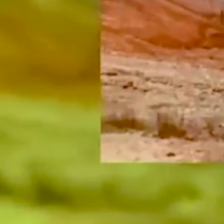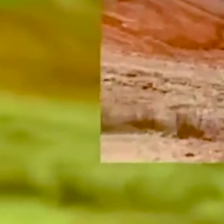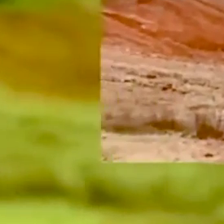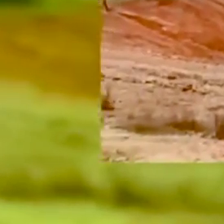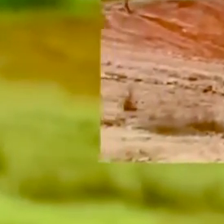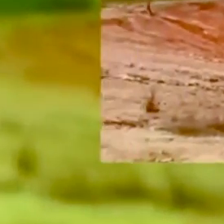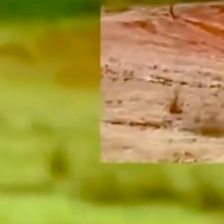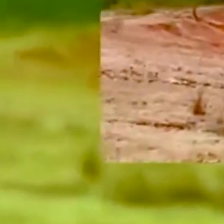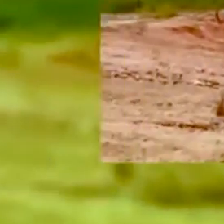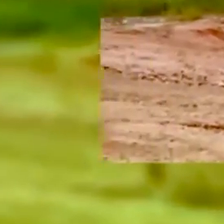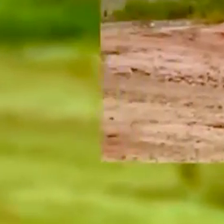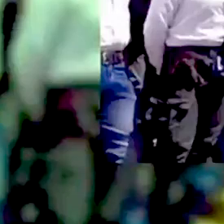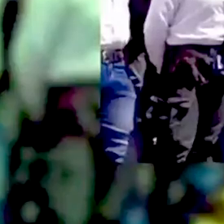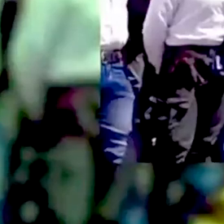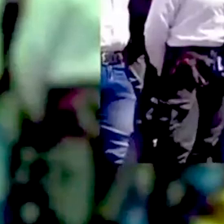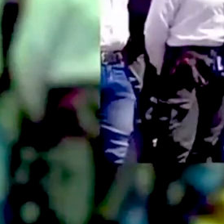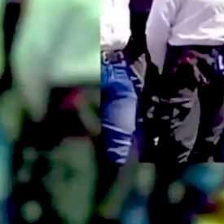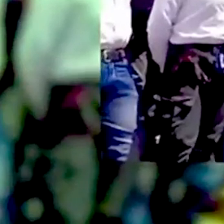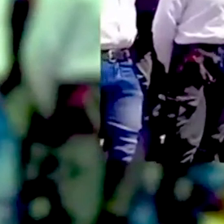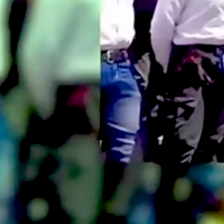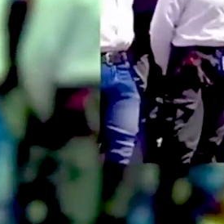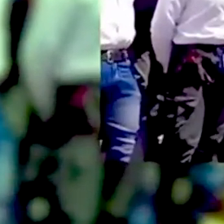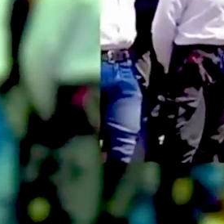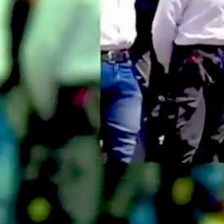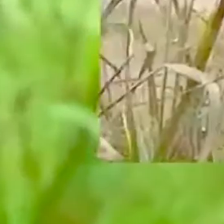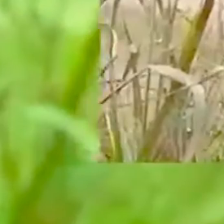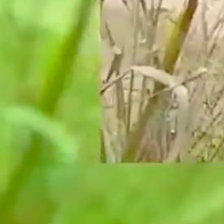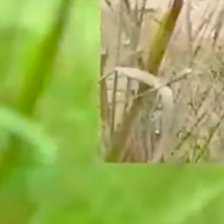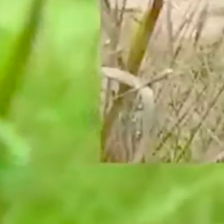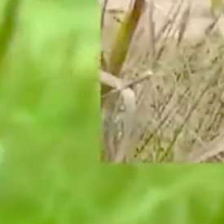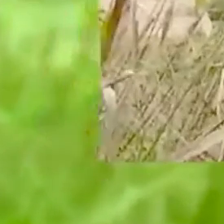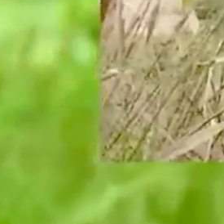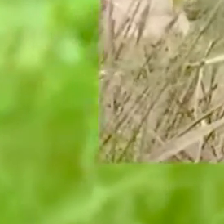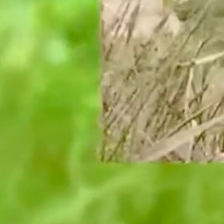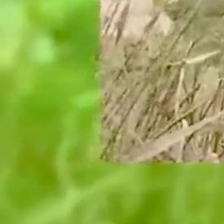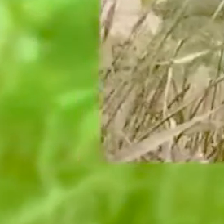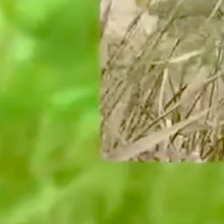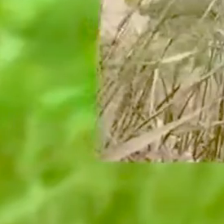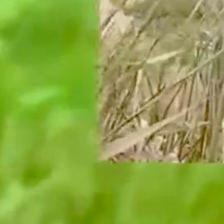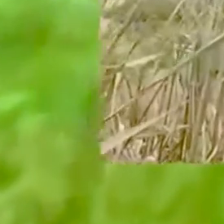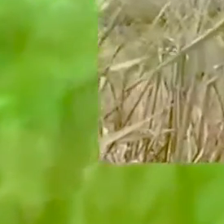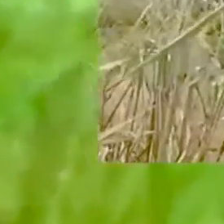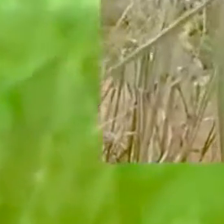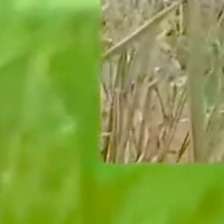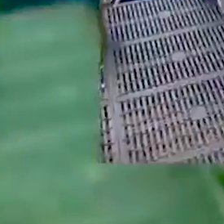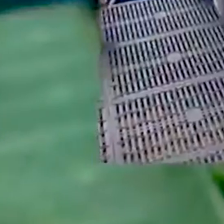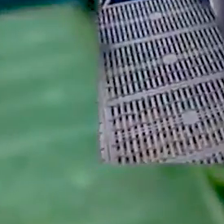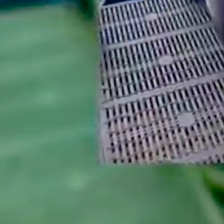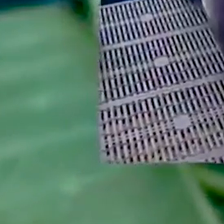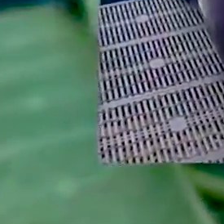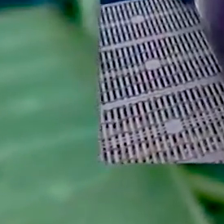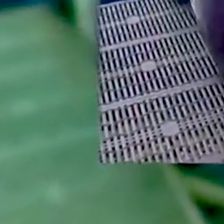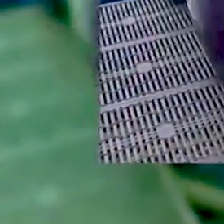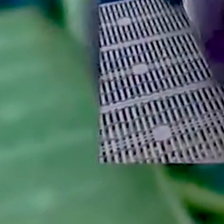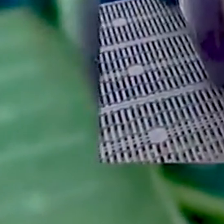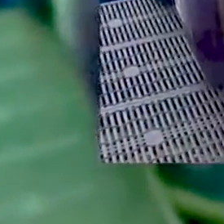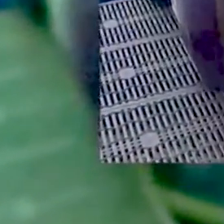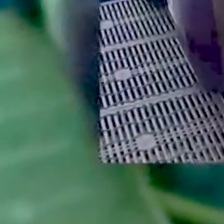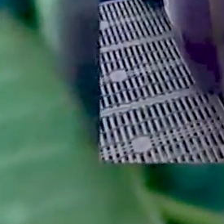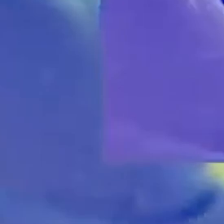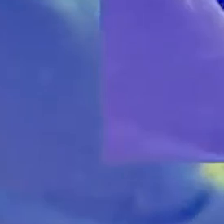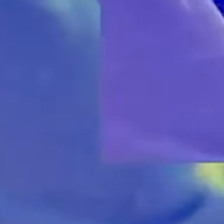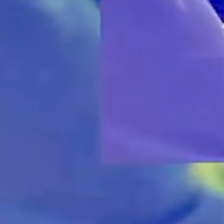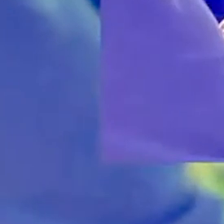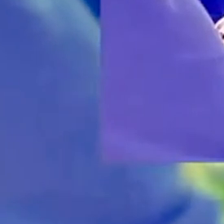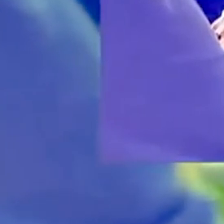las adecuaciones para continuar disponiendo en el relleno sanitario El Carrasco en Santander, pese a la orden judicial de su cierre definitivo.